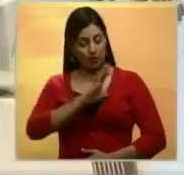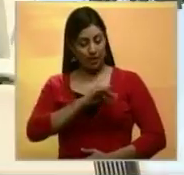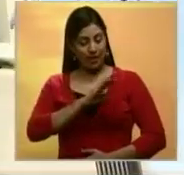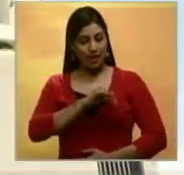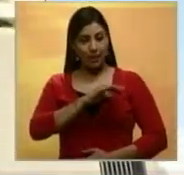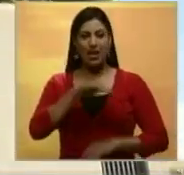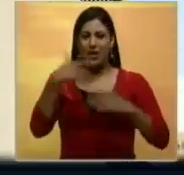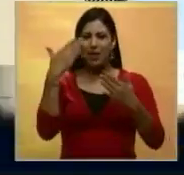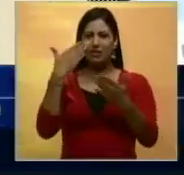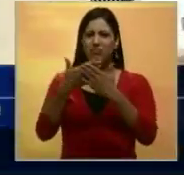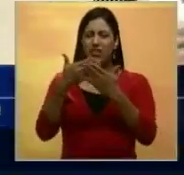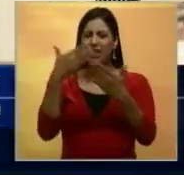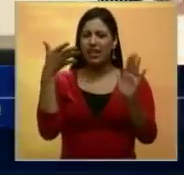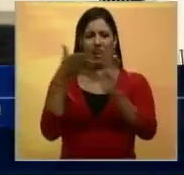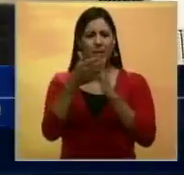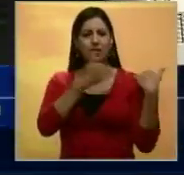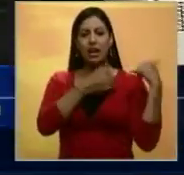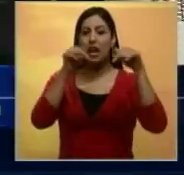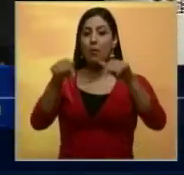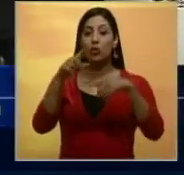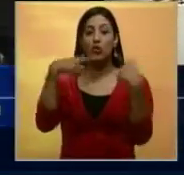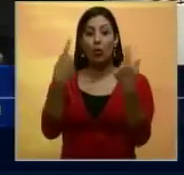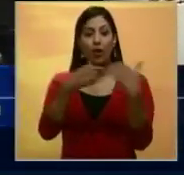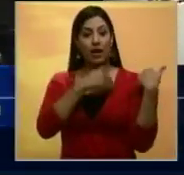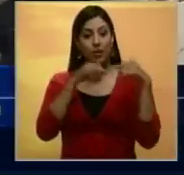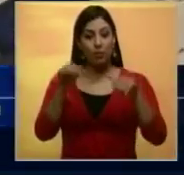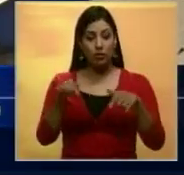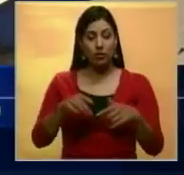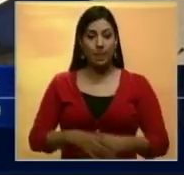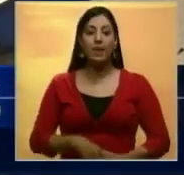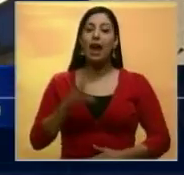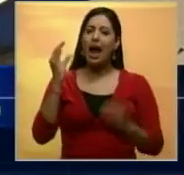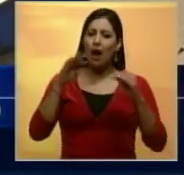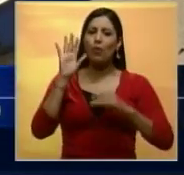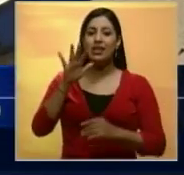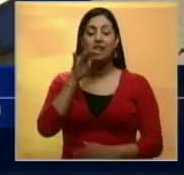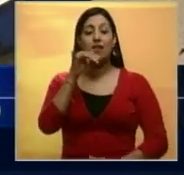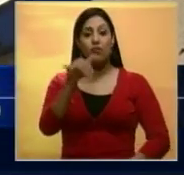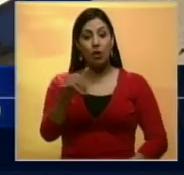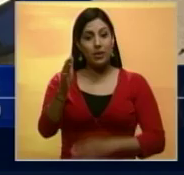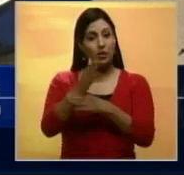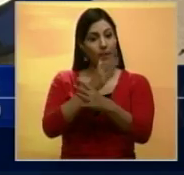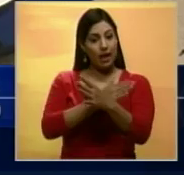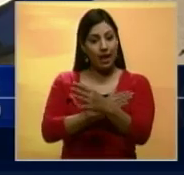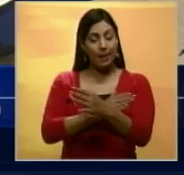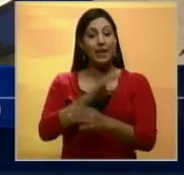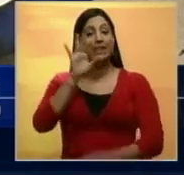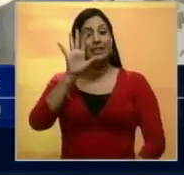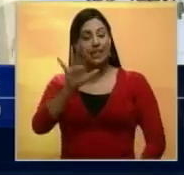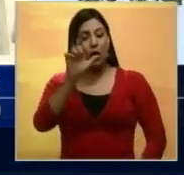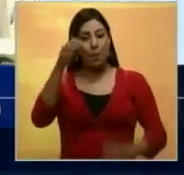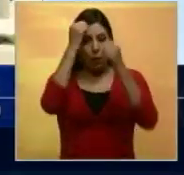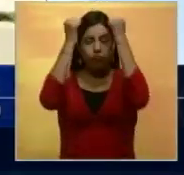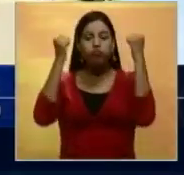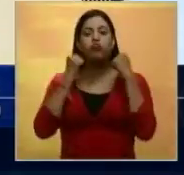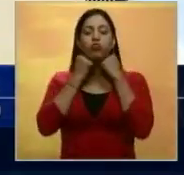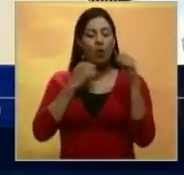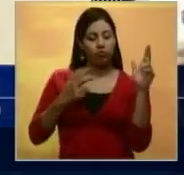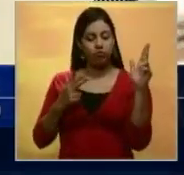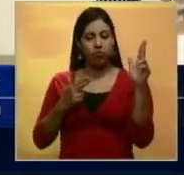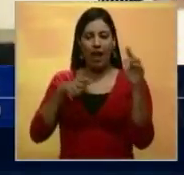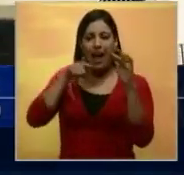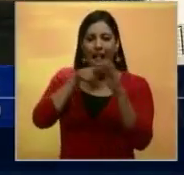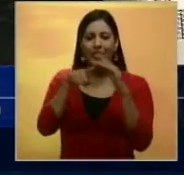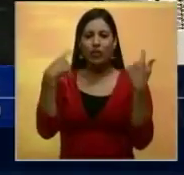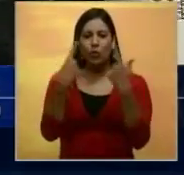CICPC para determinar las responsabilidades penales correspondientes. De acuerdo con la información preliminar, 5 encapuchados con armas de fuego